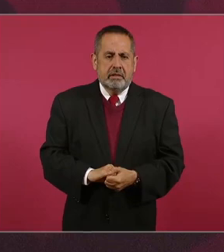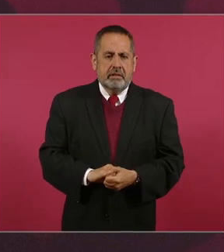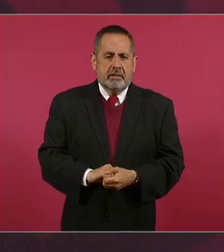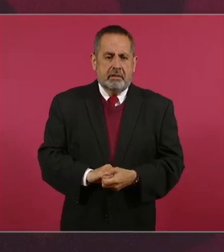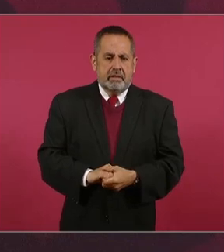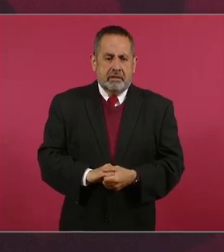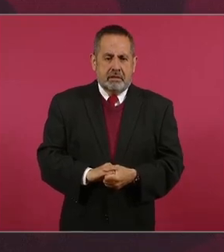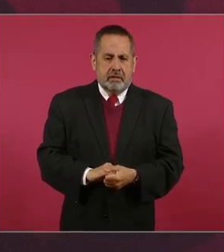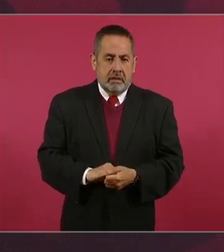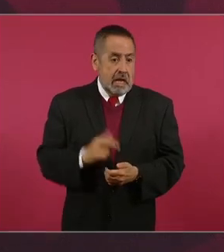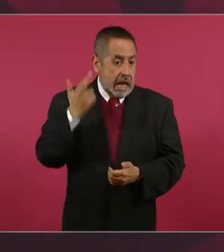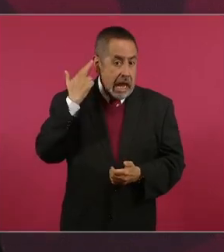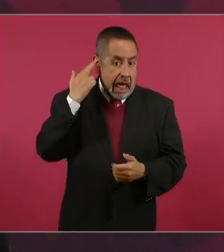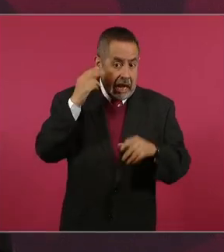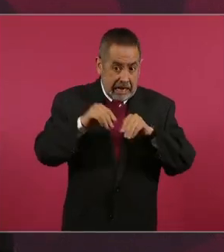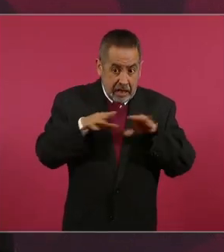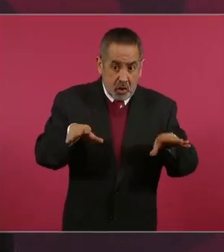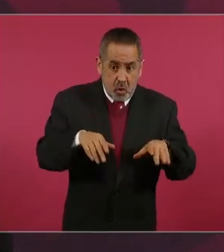En la radio,